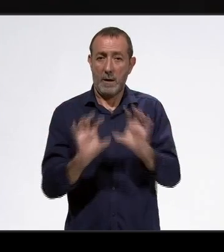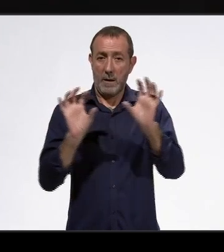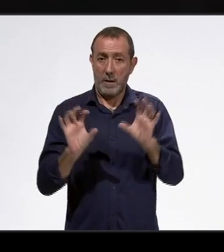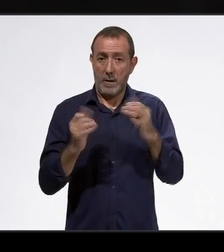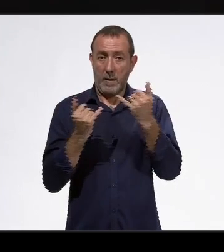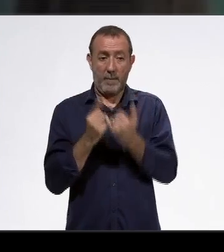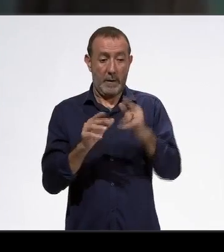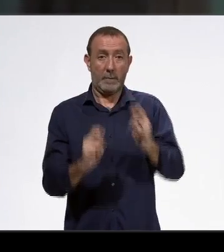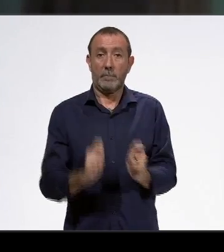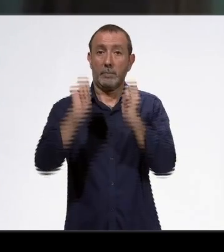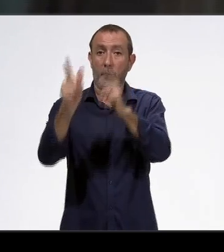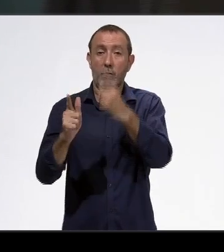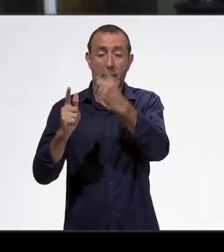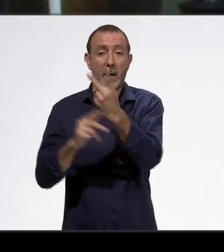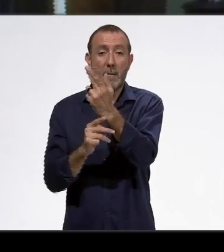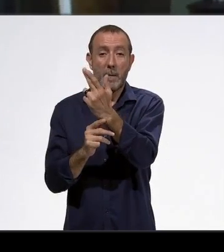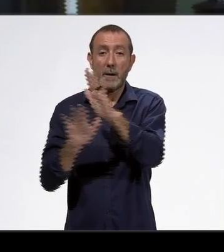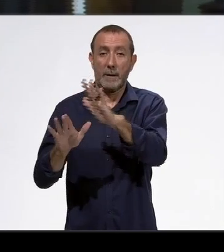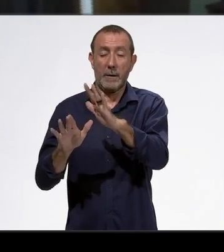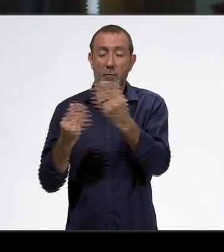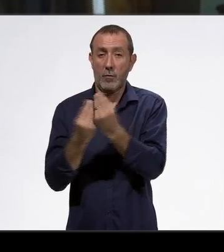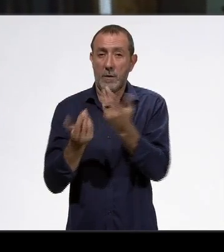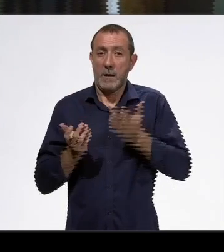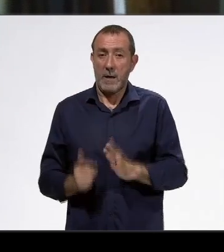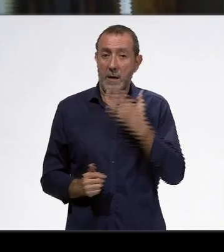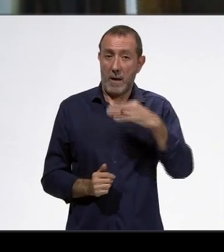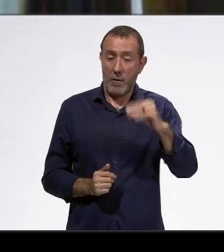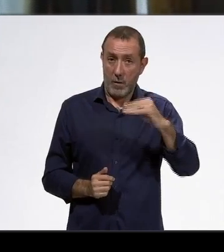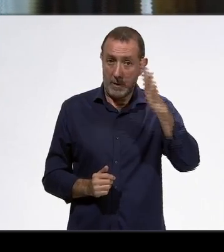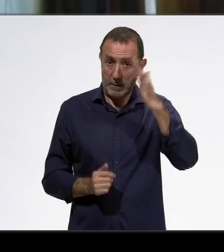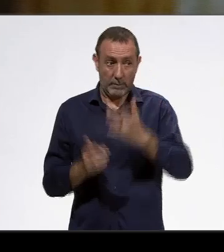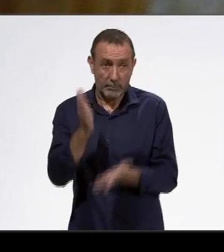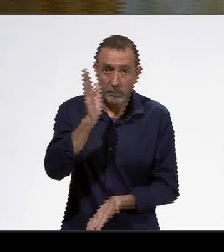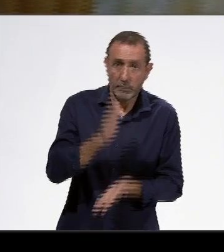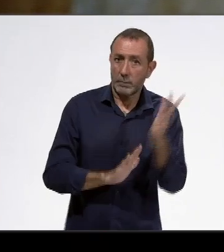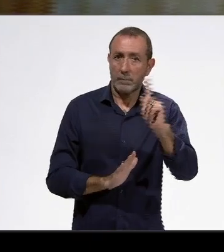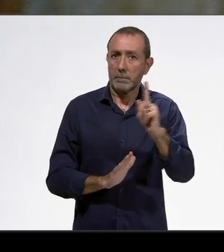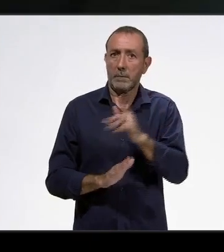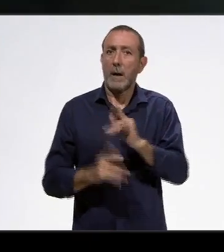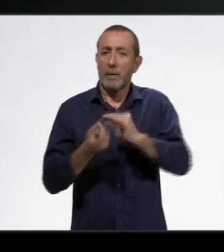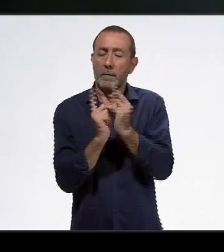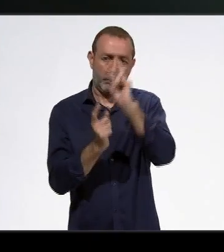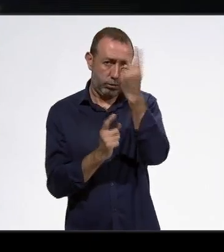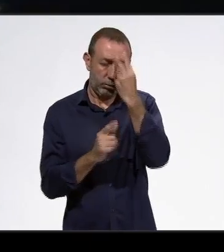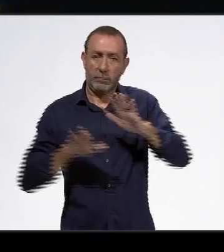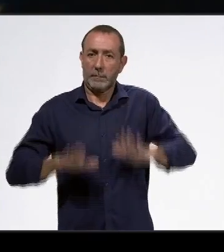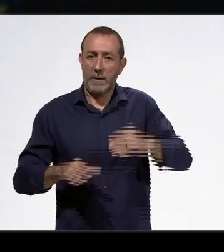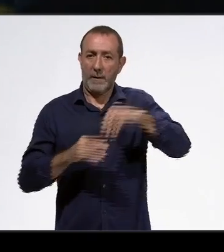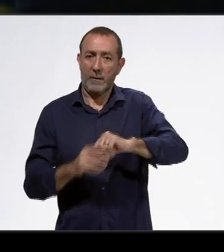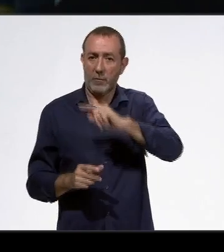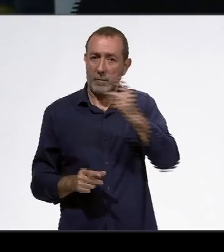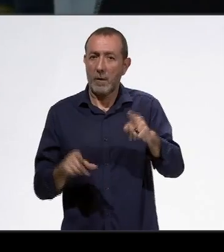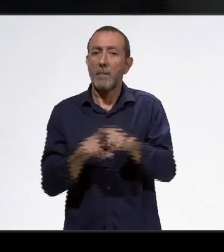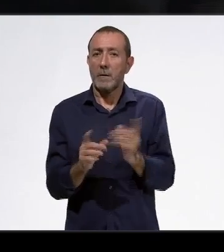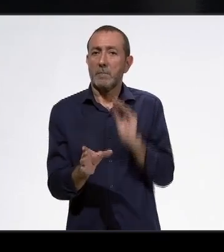que acaba en casa de una pareja que vive con su hija adolescente pero en vez de salir y huir decide permanecer dentro desde ese momento se